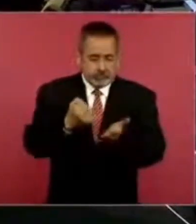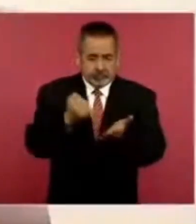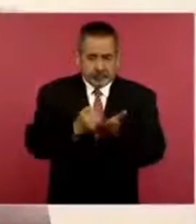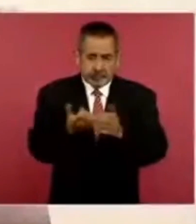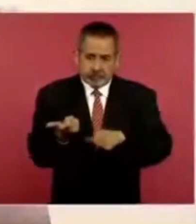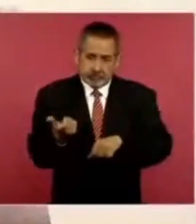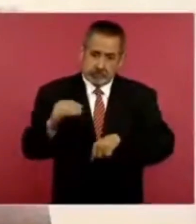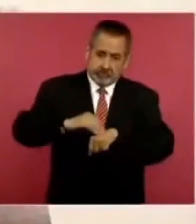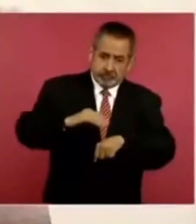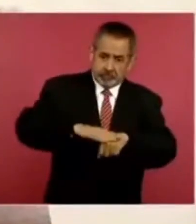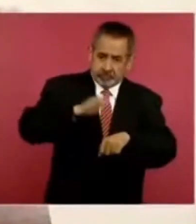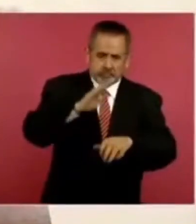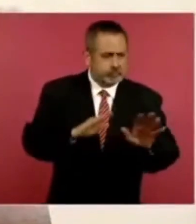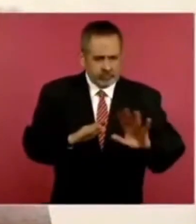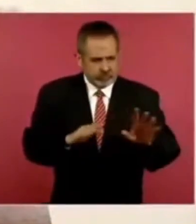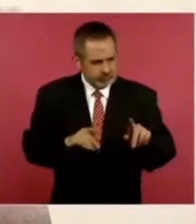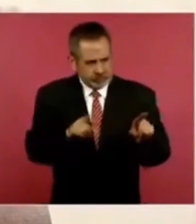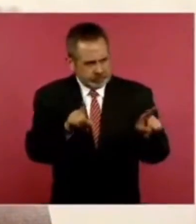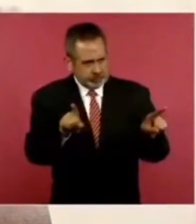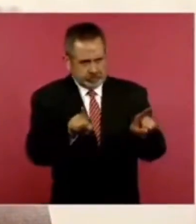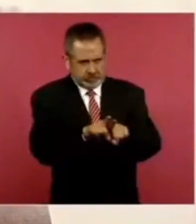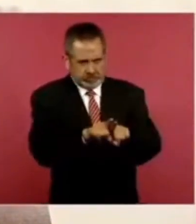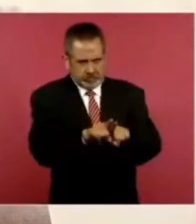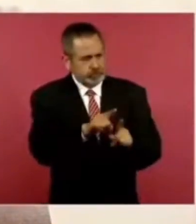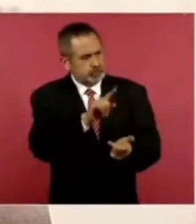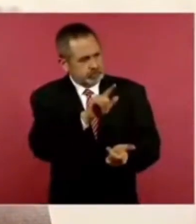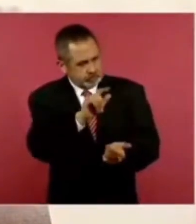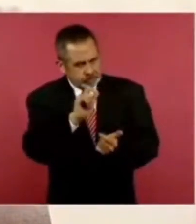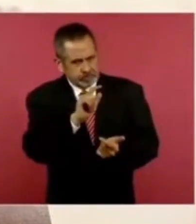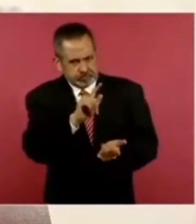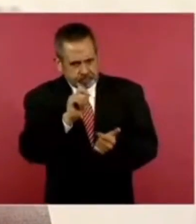impuestos, nada más evitando